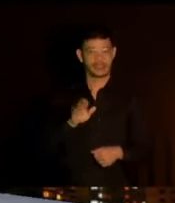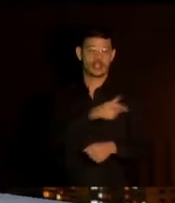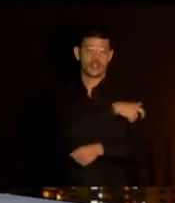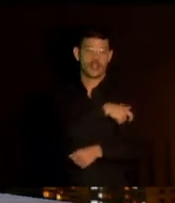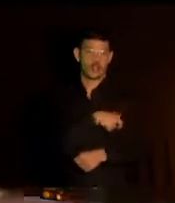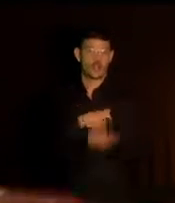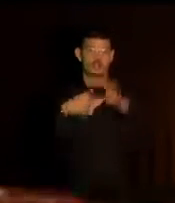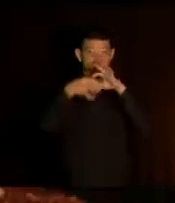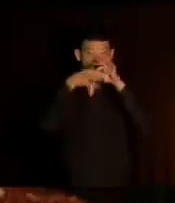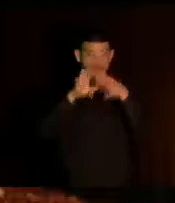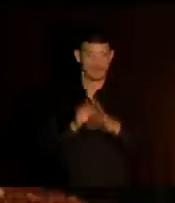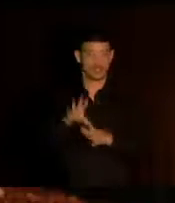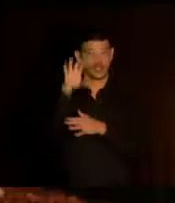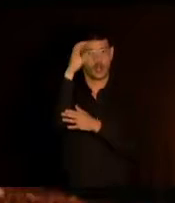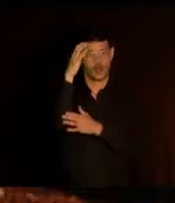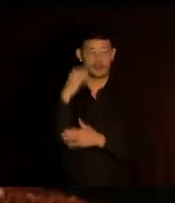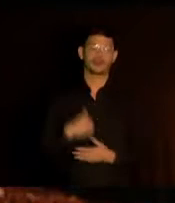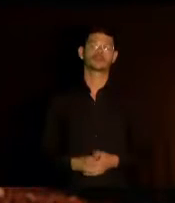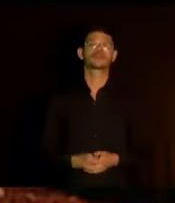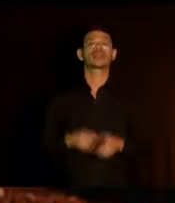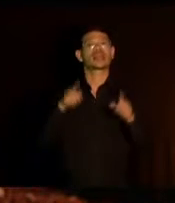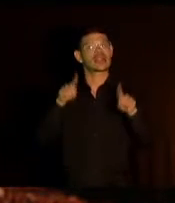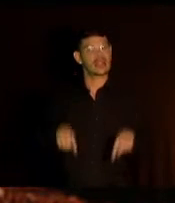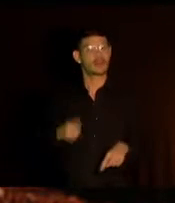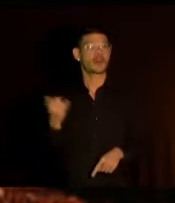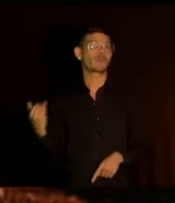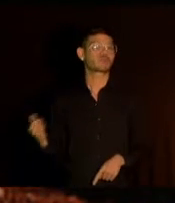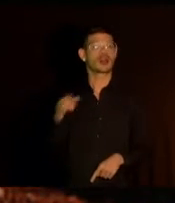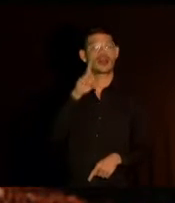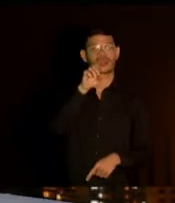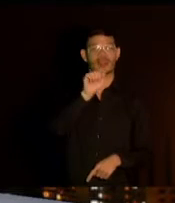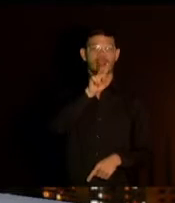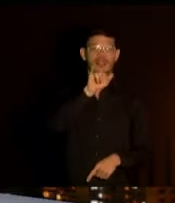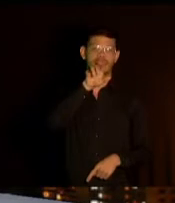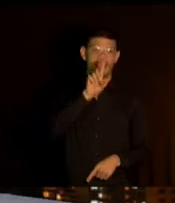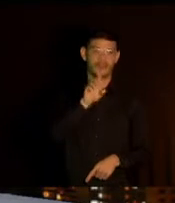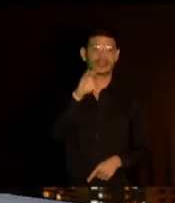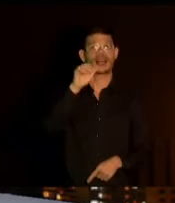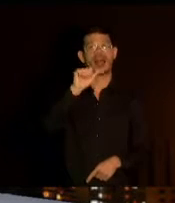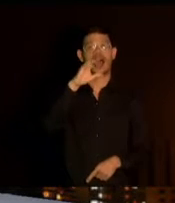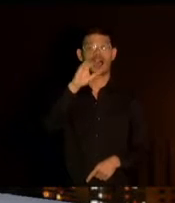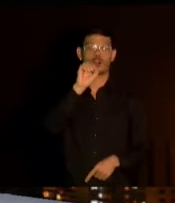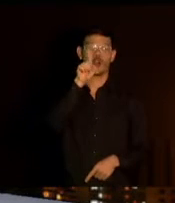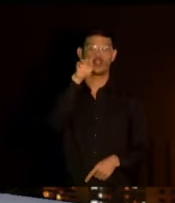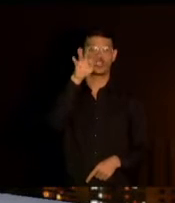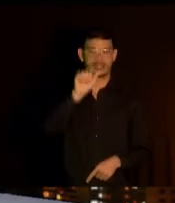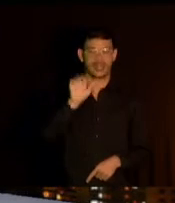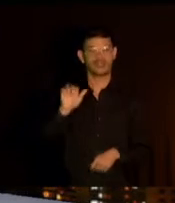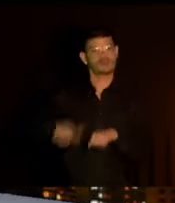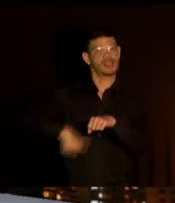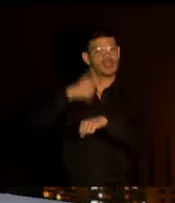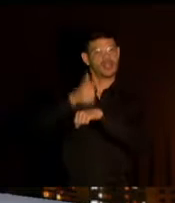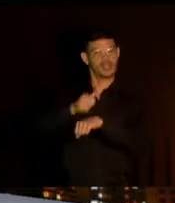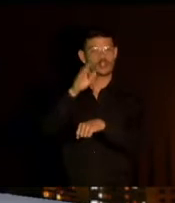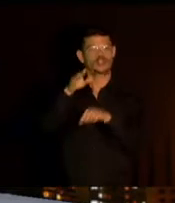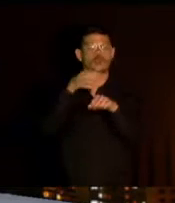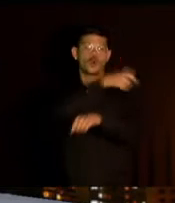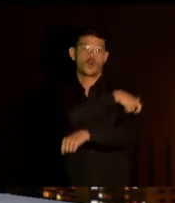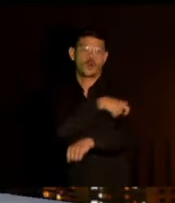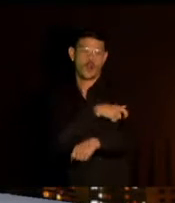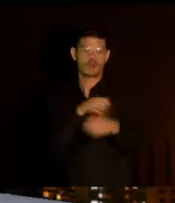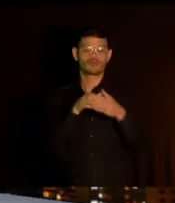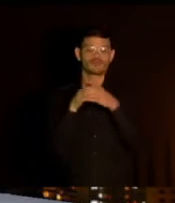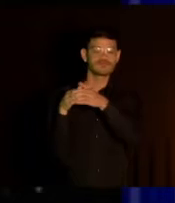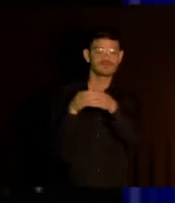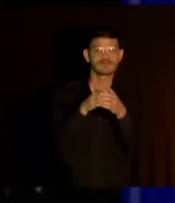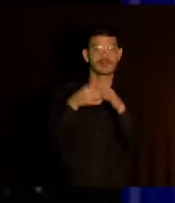Paralímpico Colombiano. También estará con nosotros David Acosta, director deportivo del Comité Paralímpico Colombiano. Y a mi lado, Jorge Colmenares,